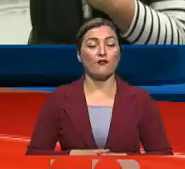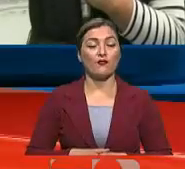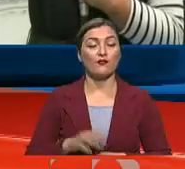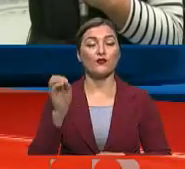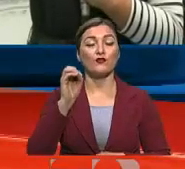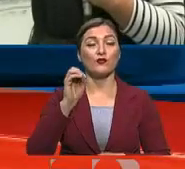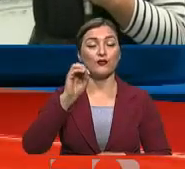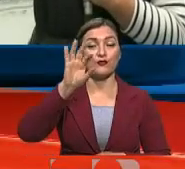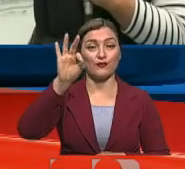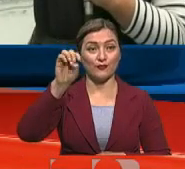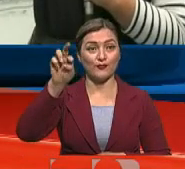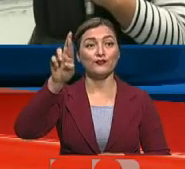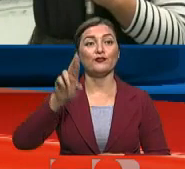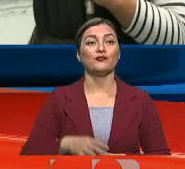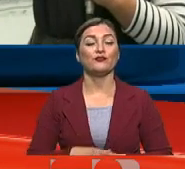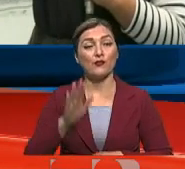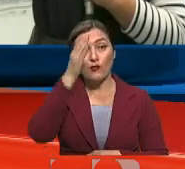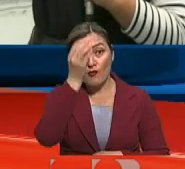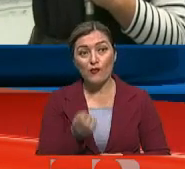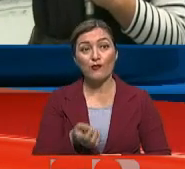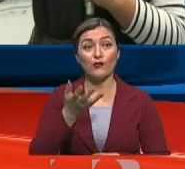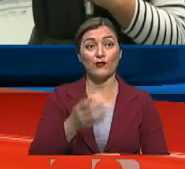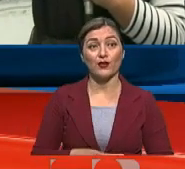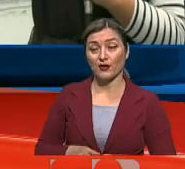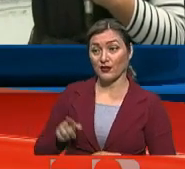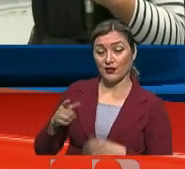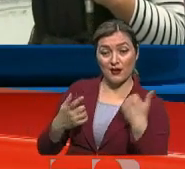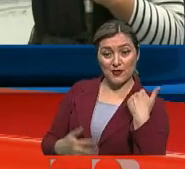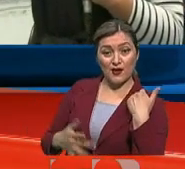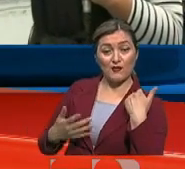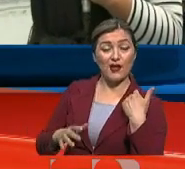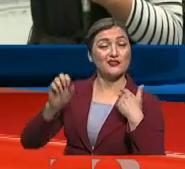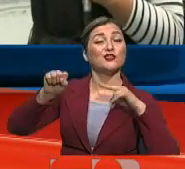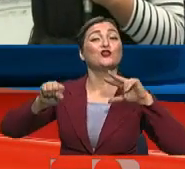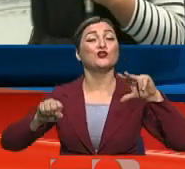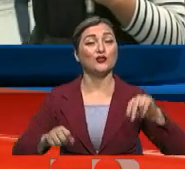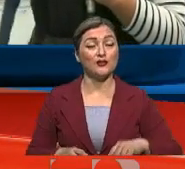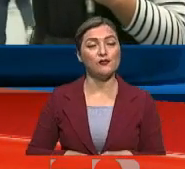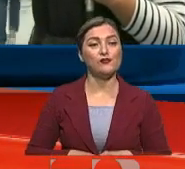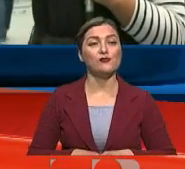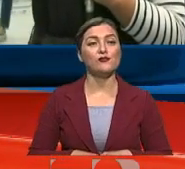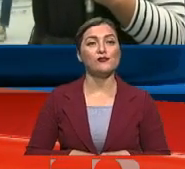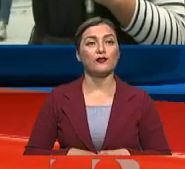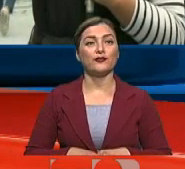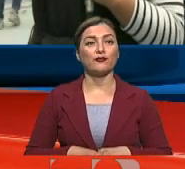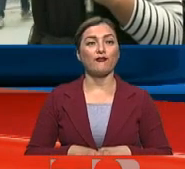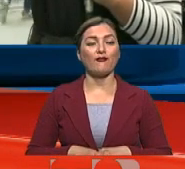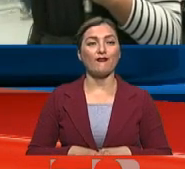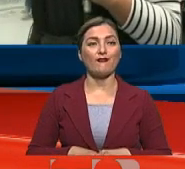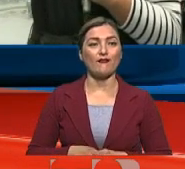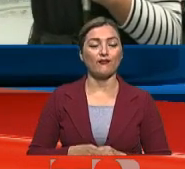Fernanda Ceballos, perdón. Hola Fer, muy buenos días. Primero, ¿a ti también ya te llevaron una serenata o todavía no?